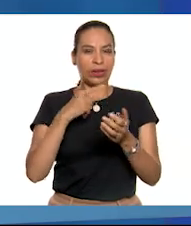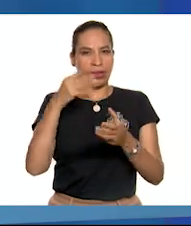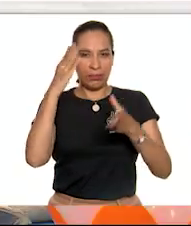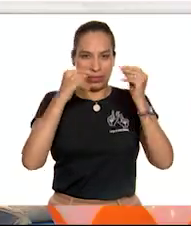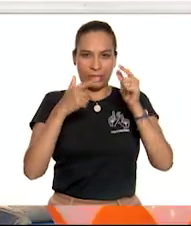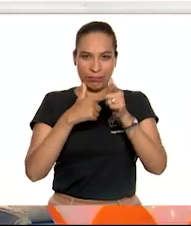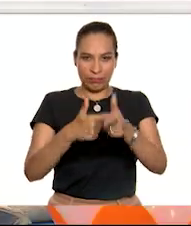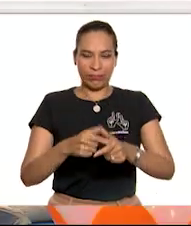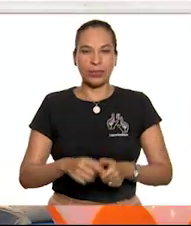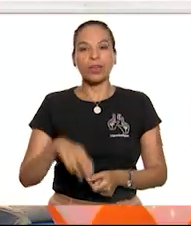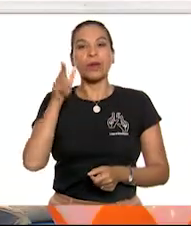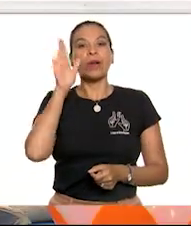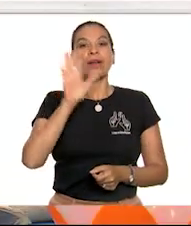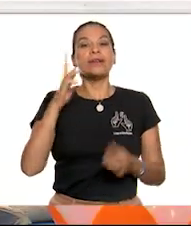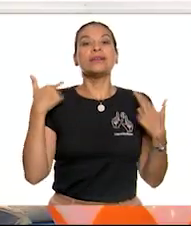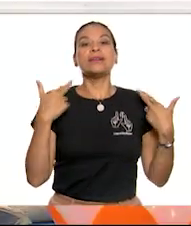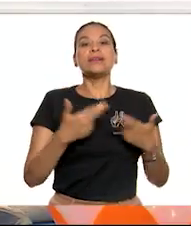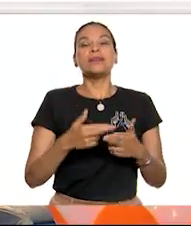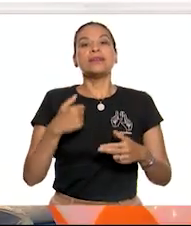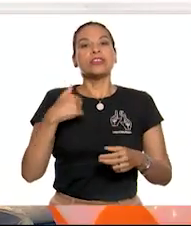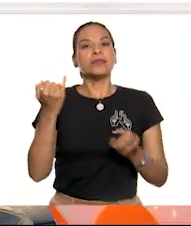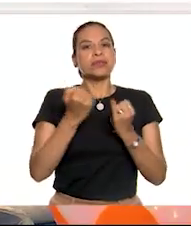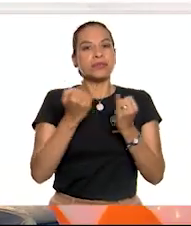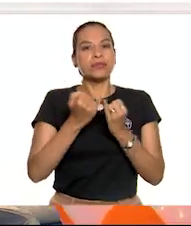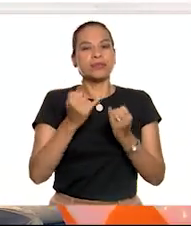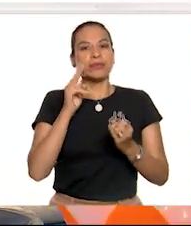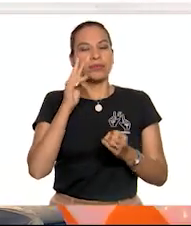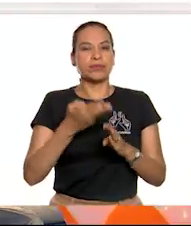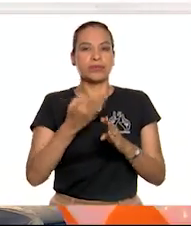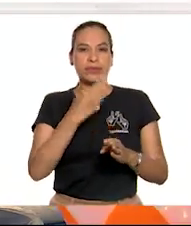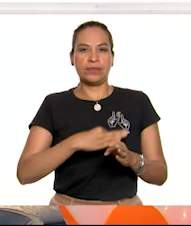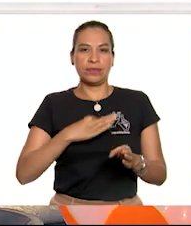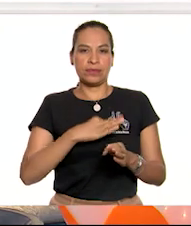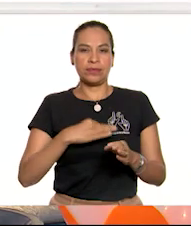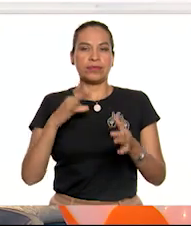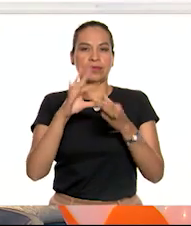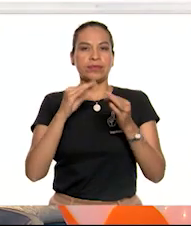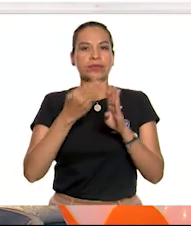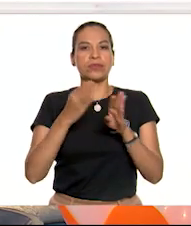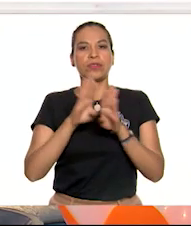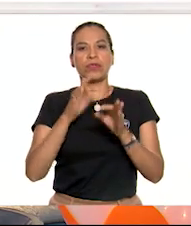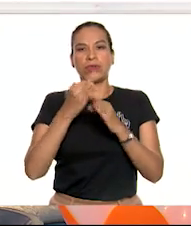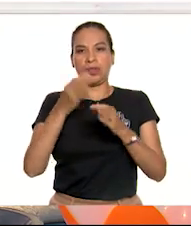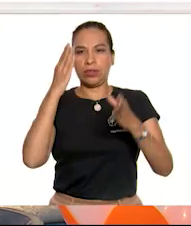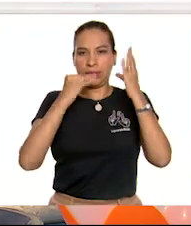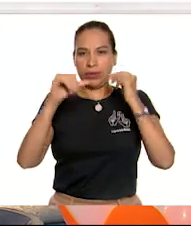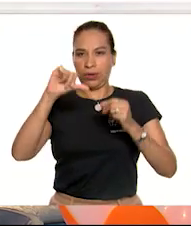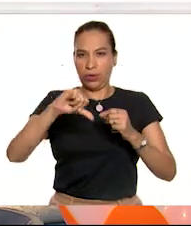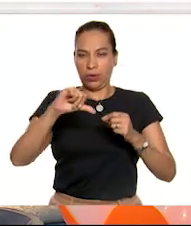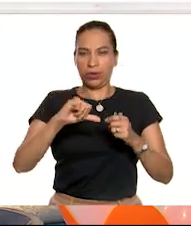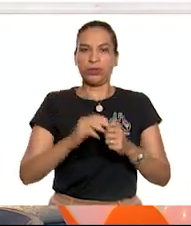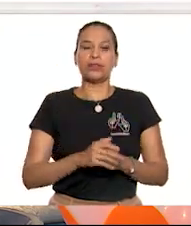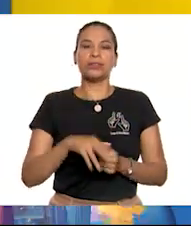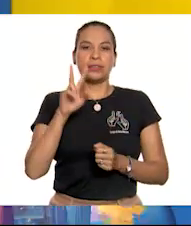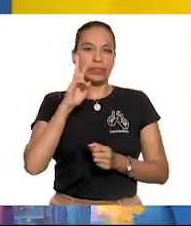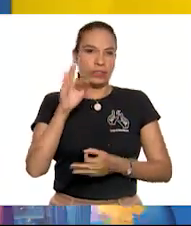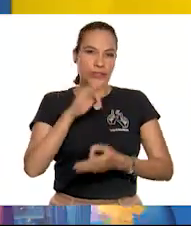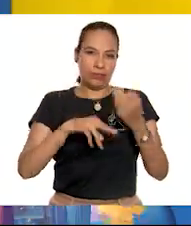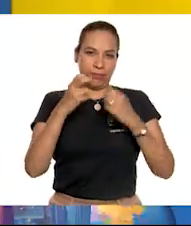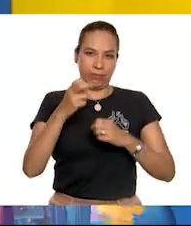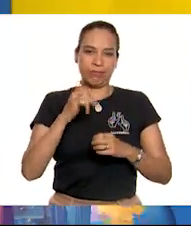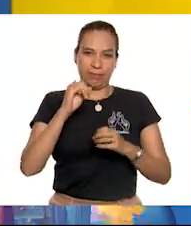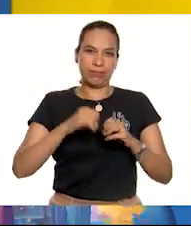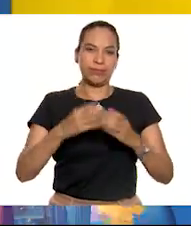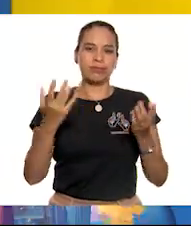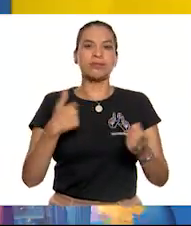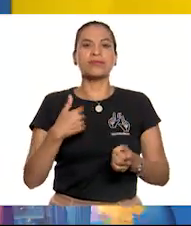aprendiendo. ¡Hola, maestra! Hola. Yo también estoy muy feliz y entusiasmada por lo que vamos a aprender hoy con todo esto. Claro que sí,